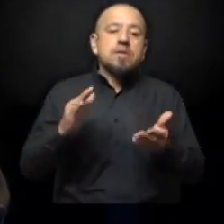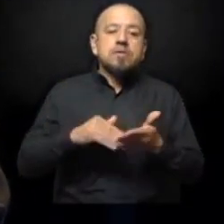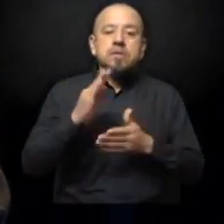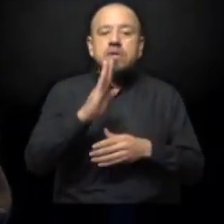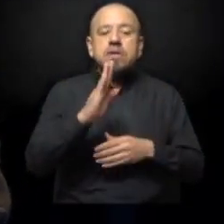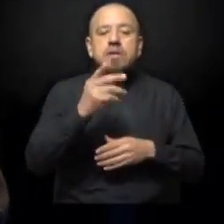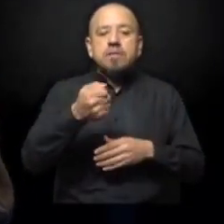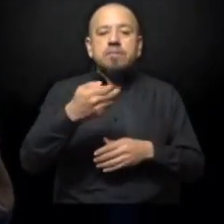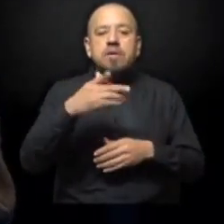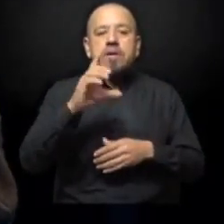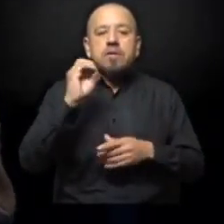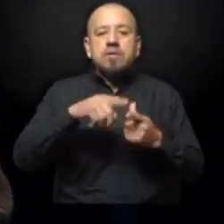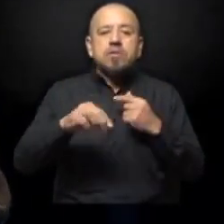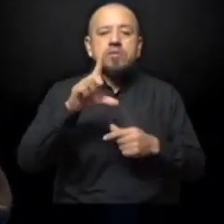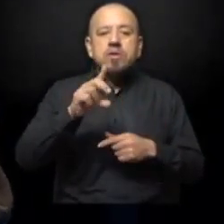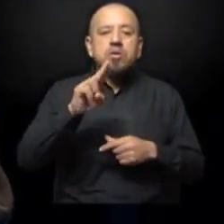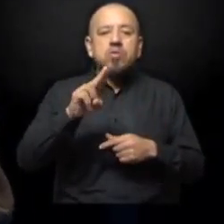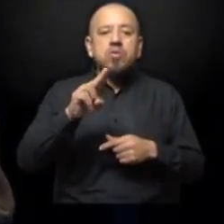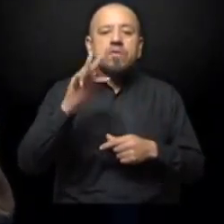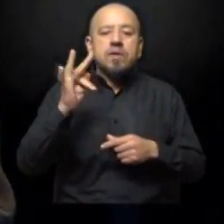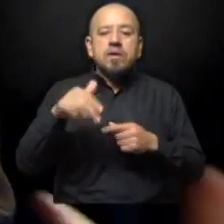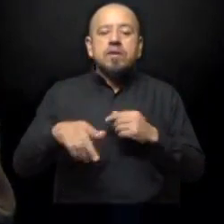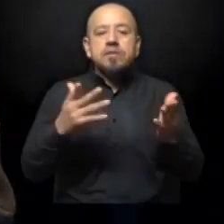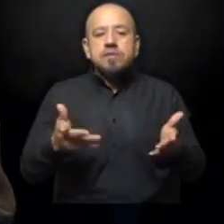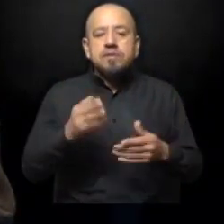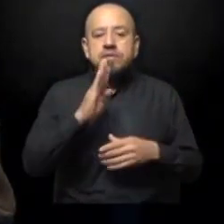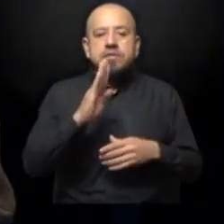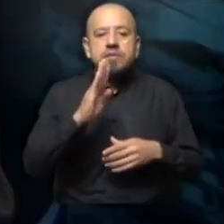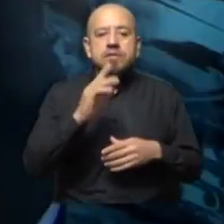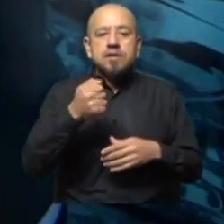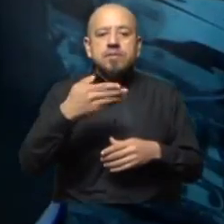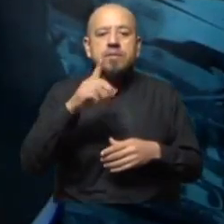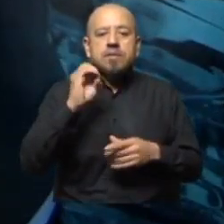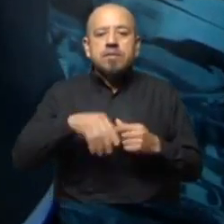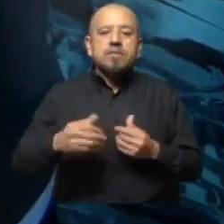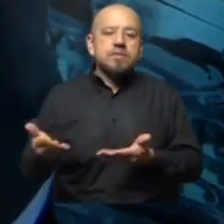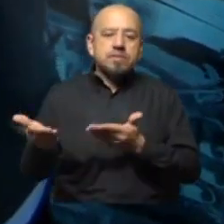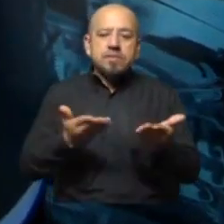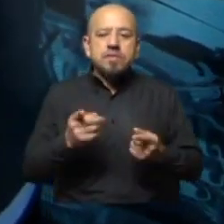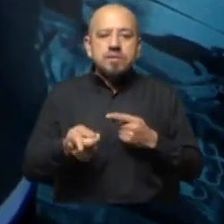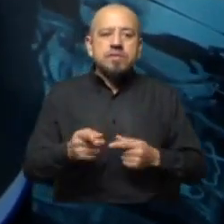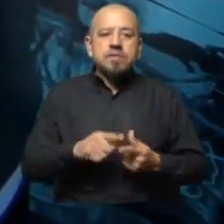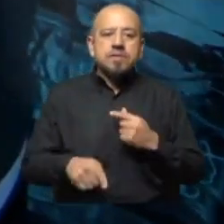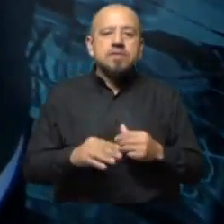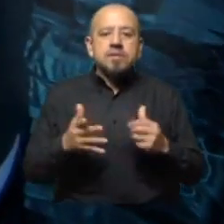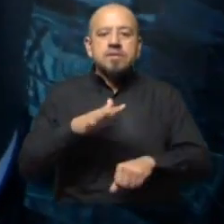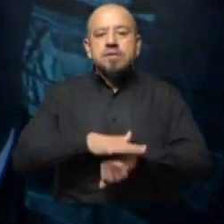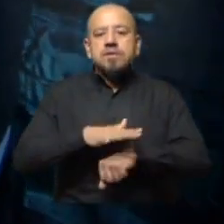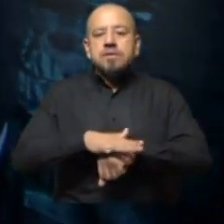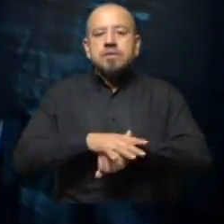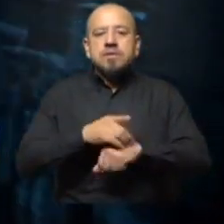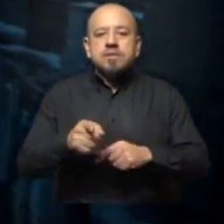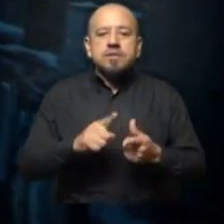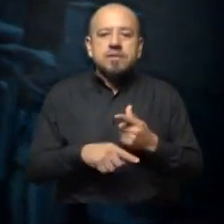silveira y de luz ferreira pablo muchas gracias que bienvenido no puedo creer esta gran manguera eso lo que te